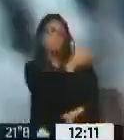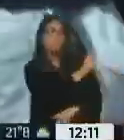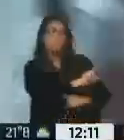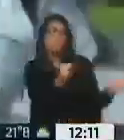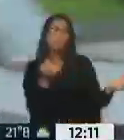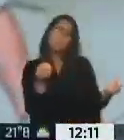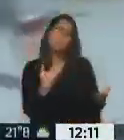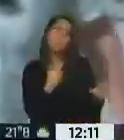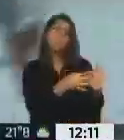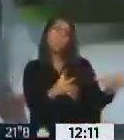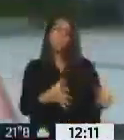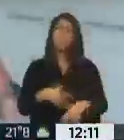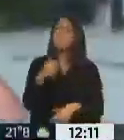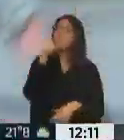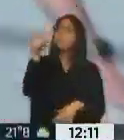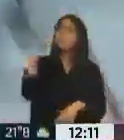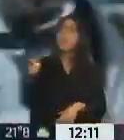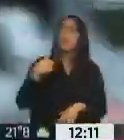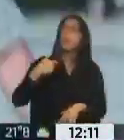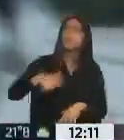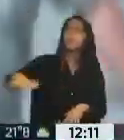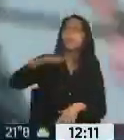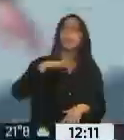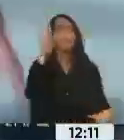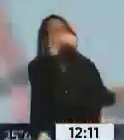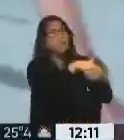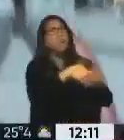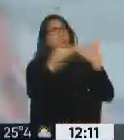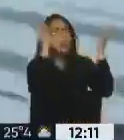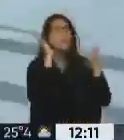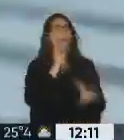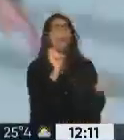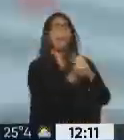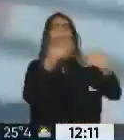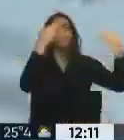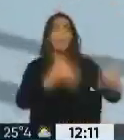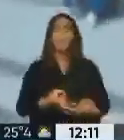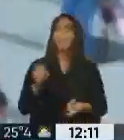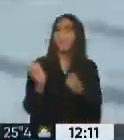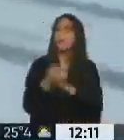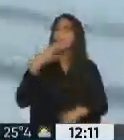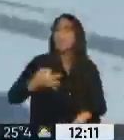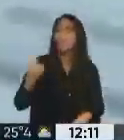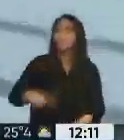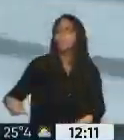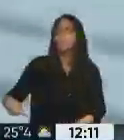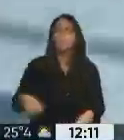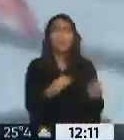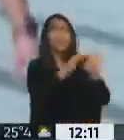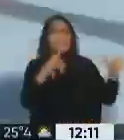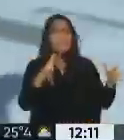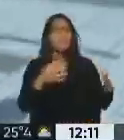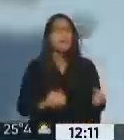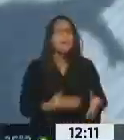porque es democracia. ¿Qué mensaje le darías a todo el pueblo argentino? Que voten a Javier Milei para un cambio real. ¿Cuál sería ese cambio real? Libertad, para